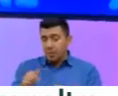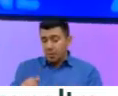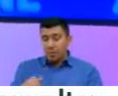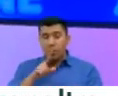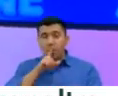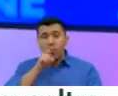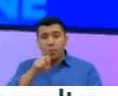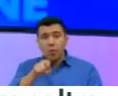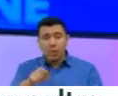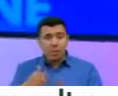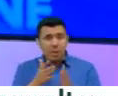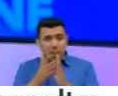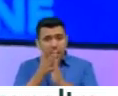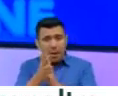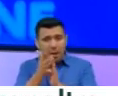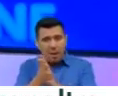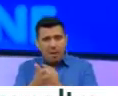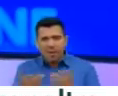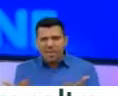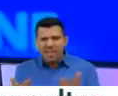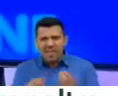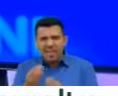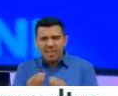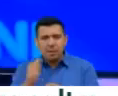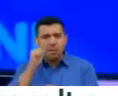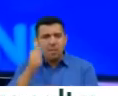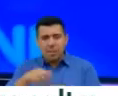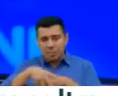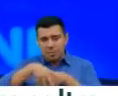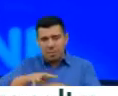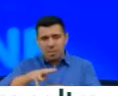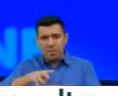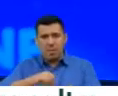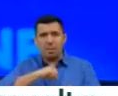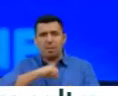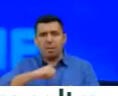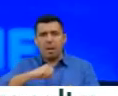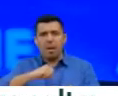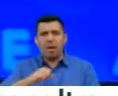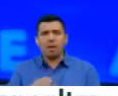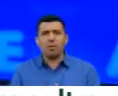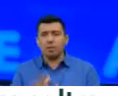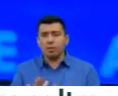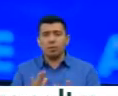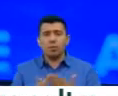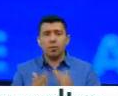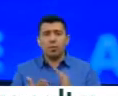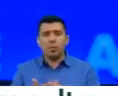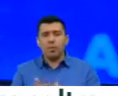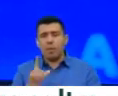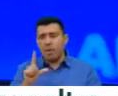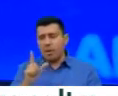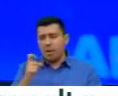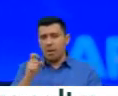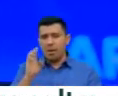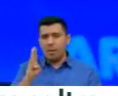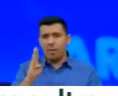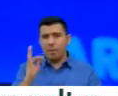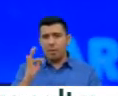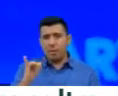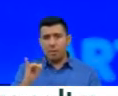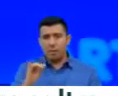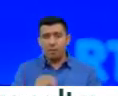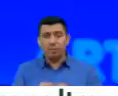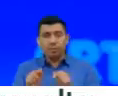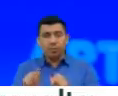Bucaramanga, pues les cuento que mañana se realiza la marcha en defensa de los derechos de la comunidad LGTBI. Usted va a tener la oportunidad también de